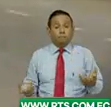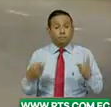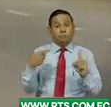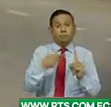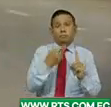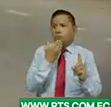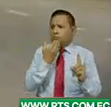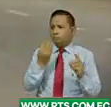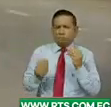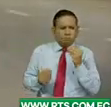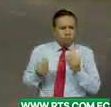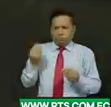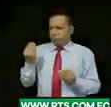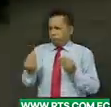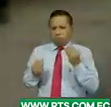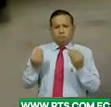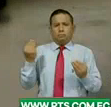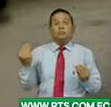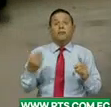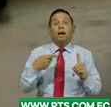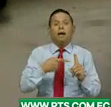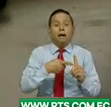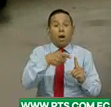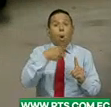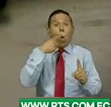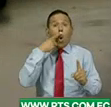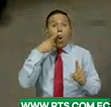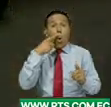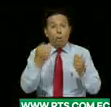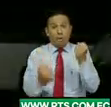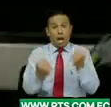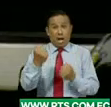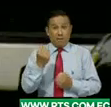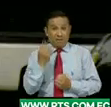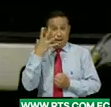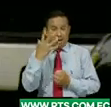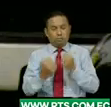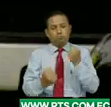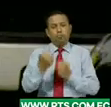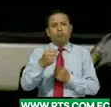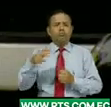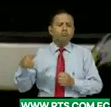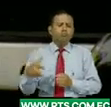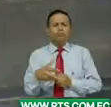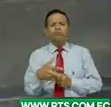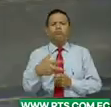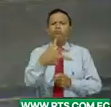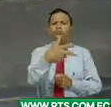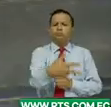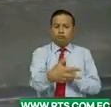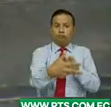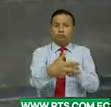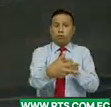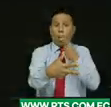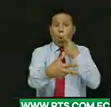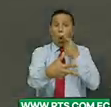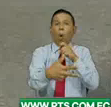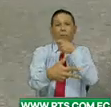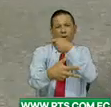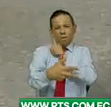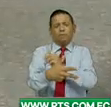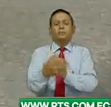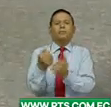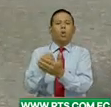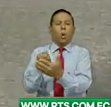tenía opciones, el presunto ladrón intentó robar este vehículo. Su dueño había llegado hasta ese lugar para comprar huevos.